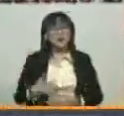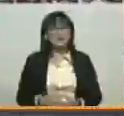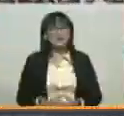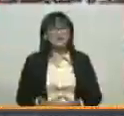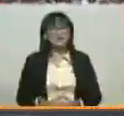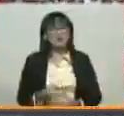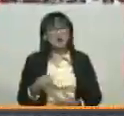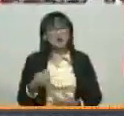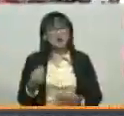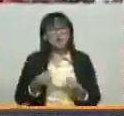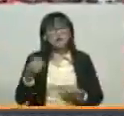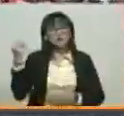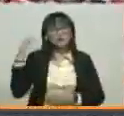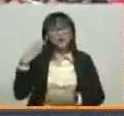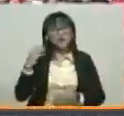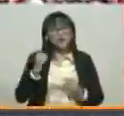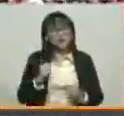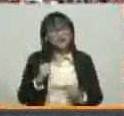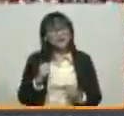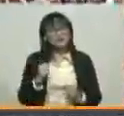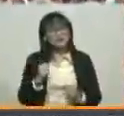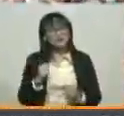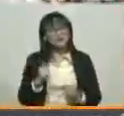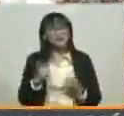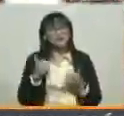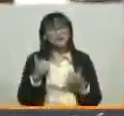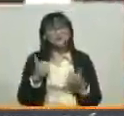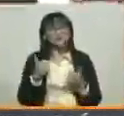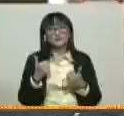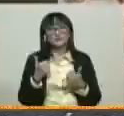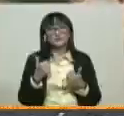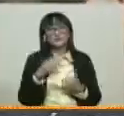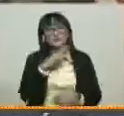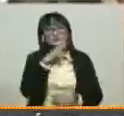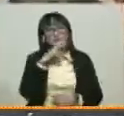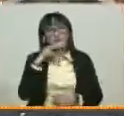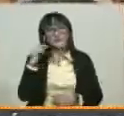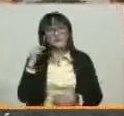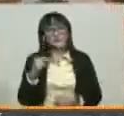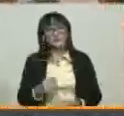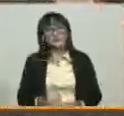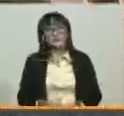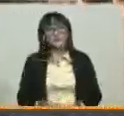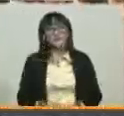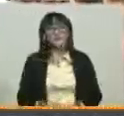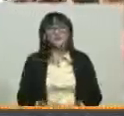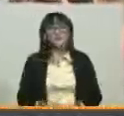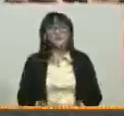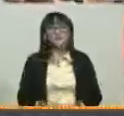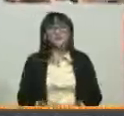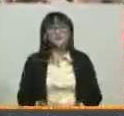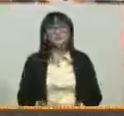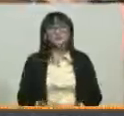¿Cómo está el sol? Bueno, sabroso.